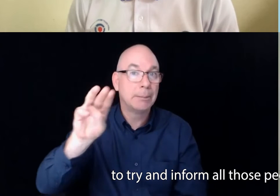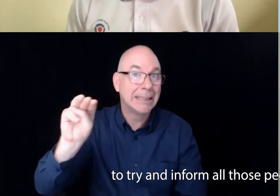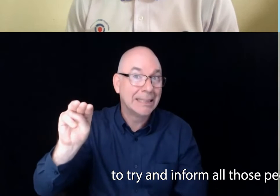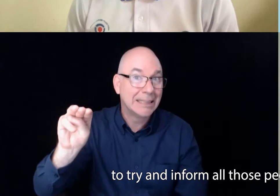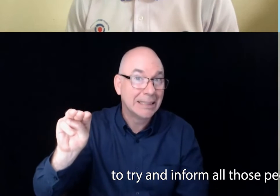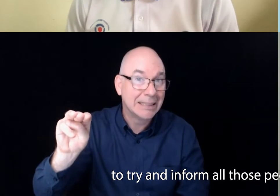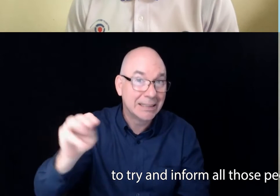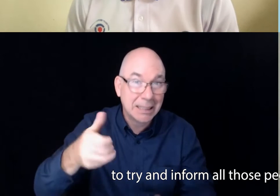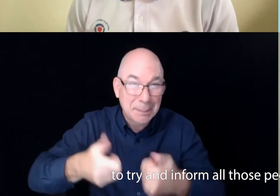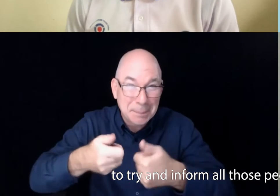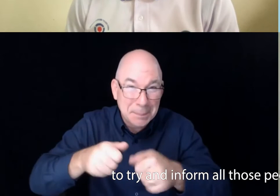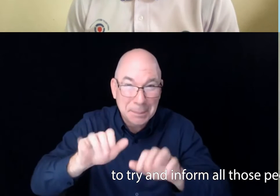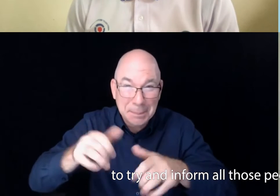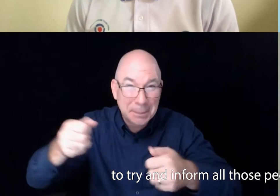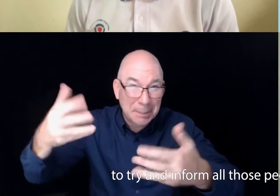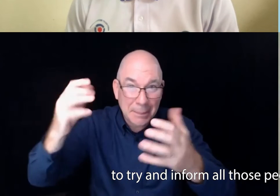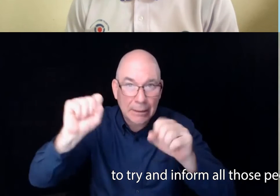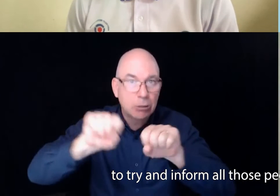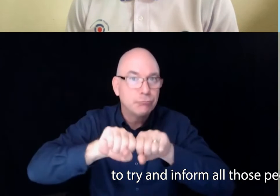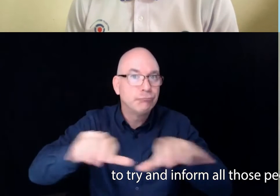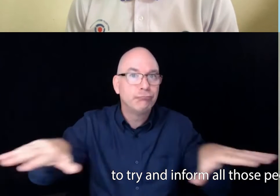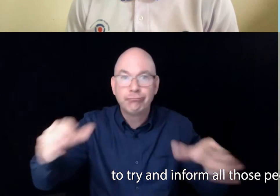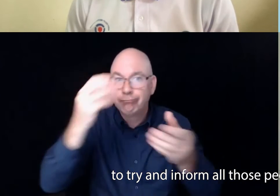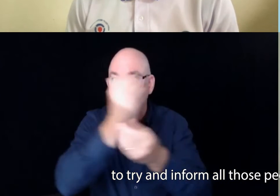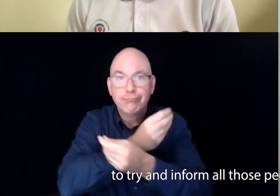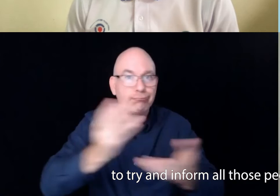informar a todas esas personas que están siendo